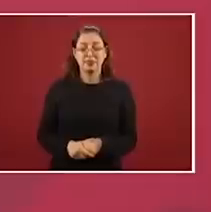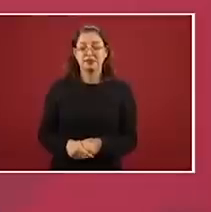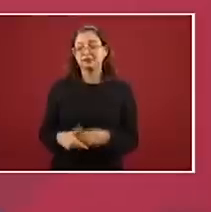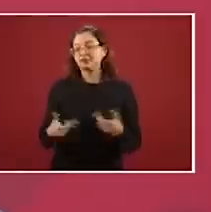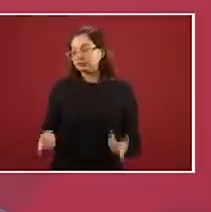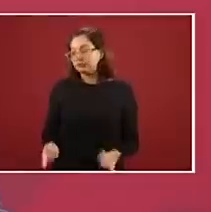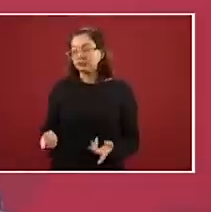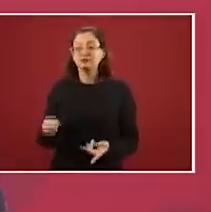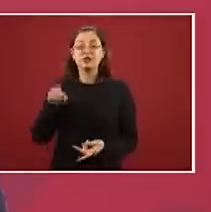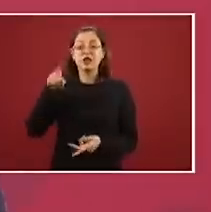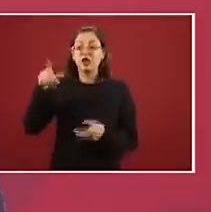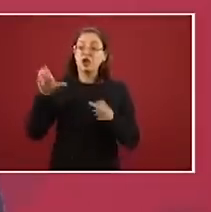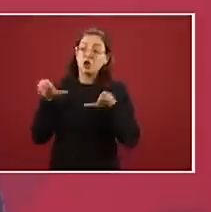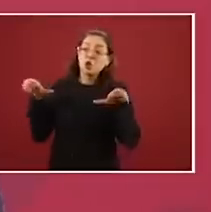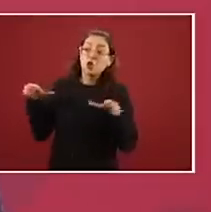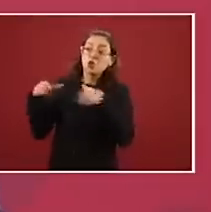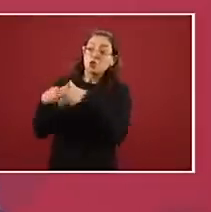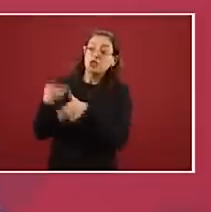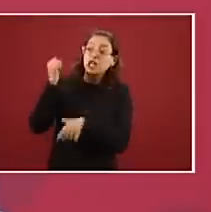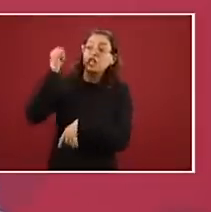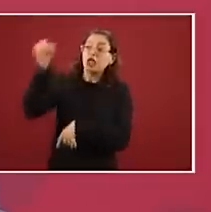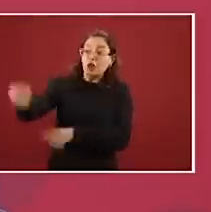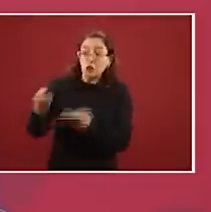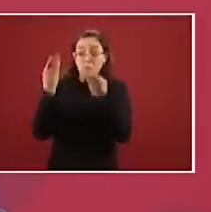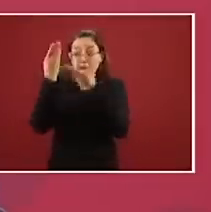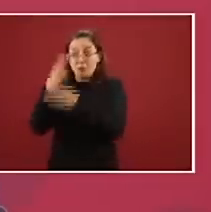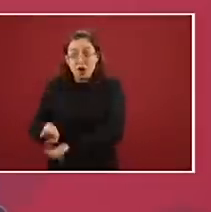acercamos esos servicios a las comunidades, a la gente,